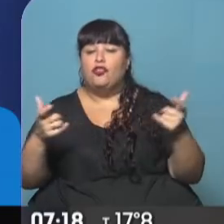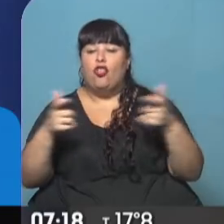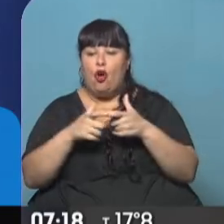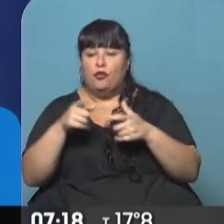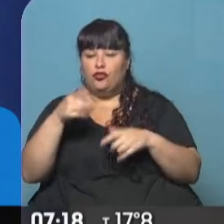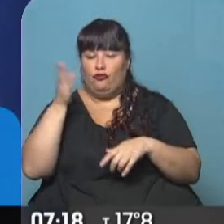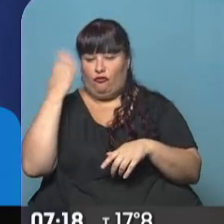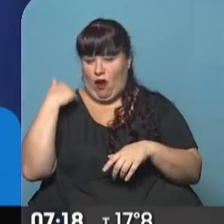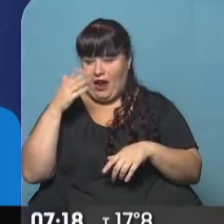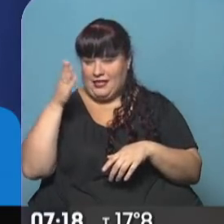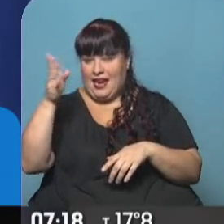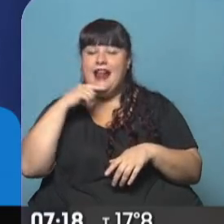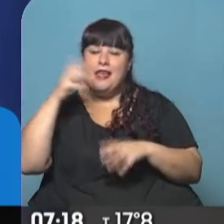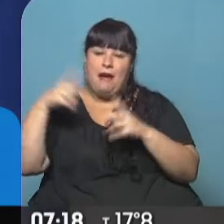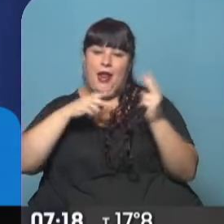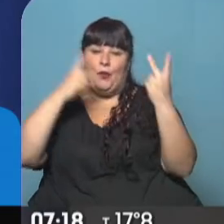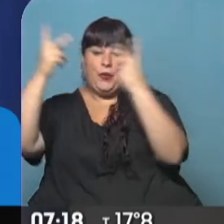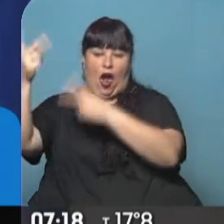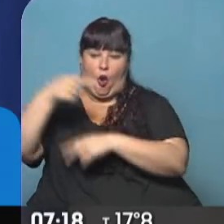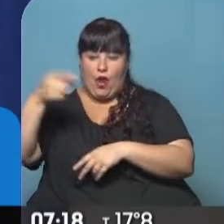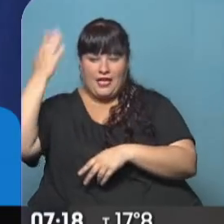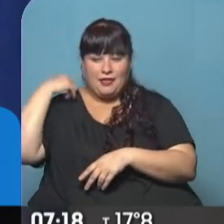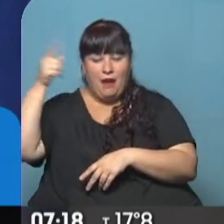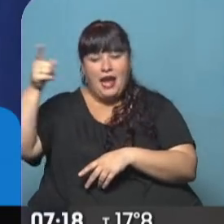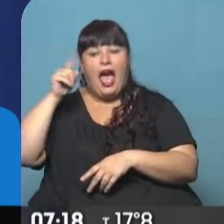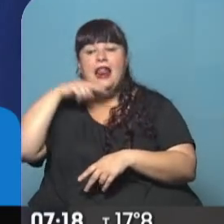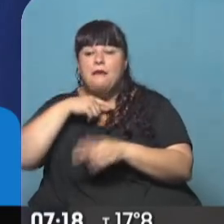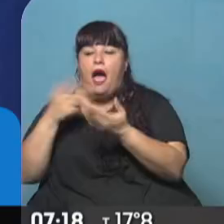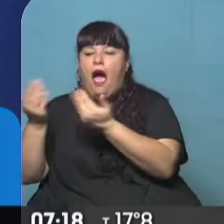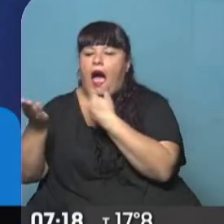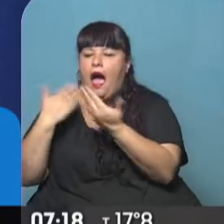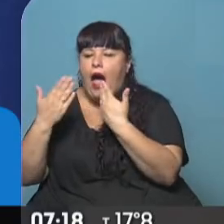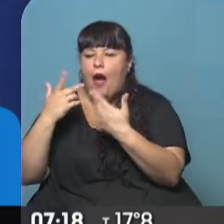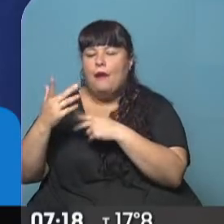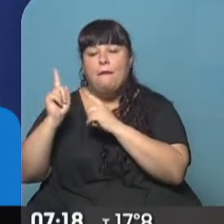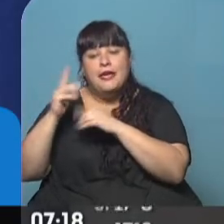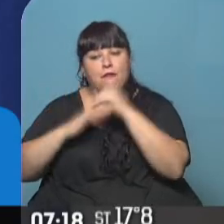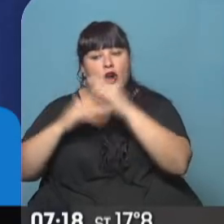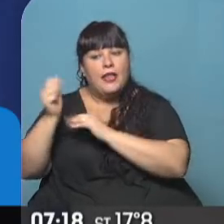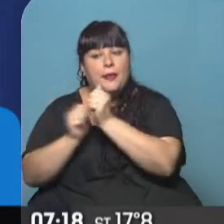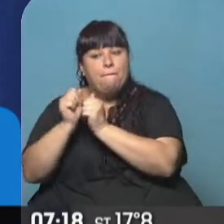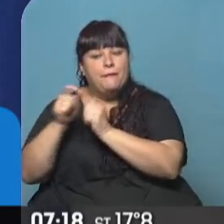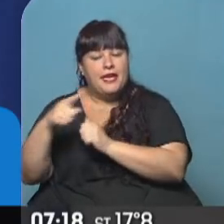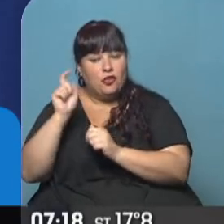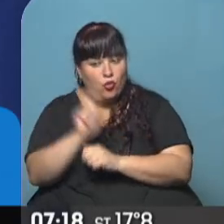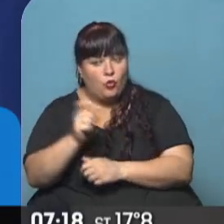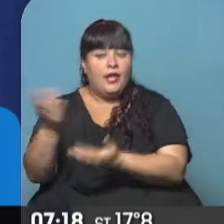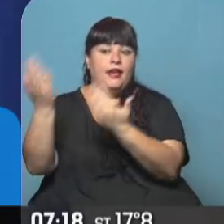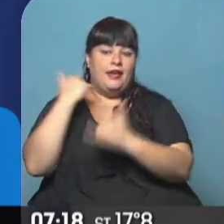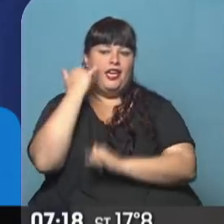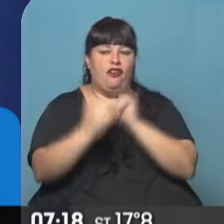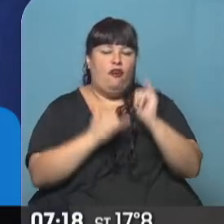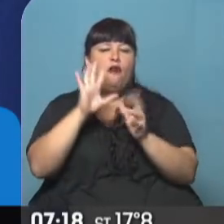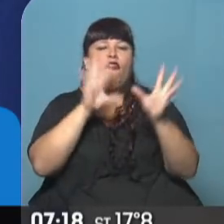que regresó el día de ayer de Alemania, que había viajado la semana anterior, justamente para hablar con los constructores en la empresa, trajeron información